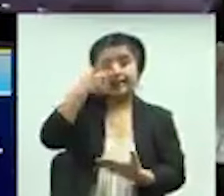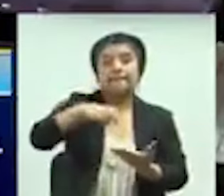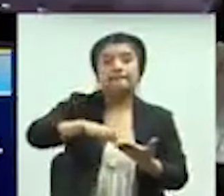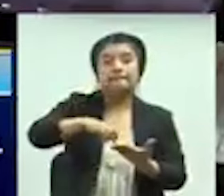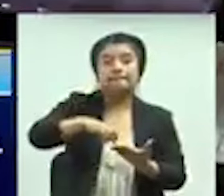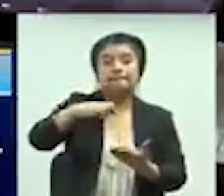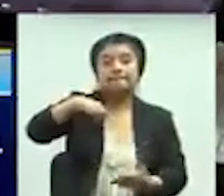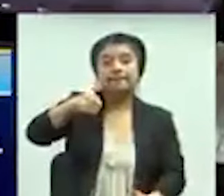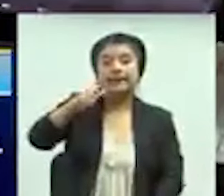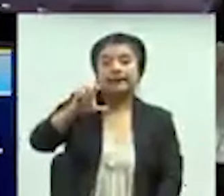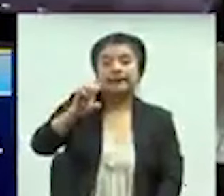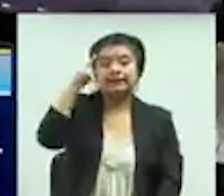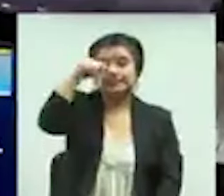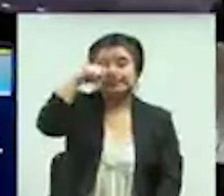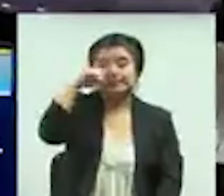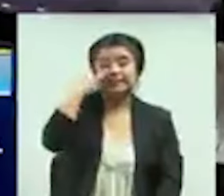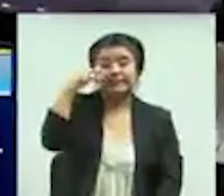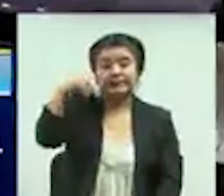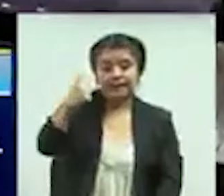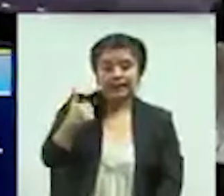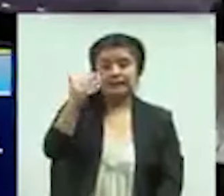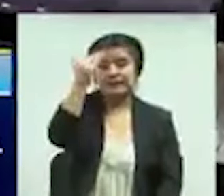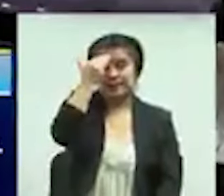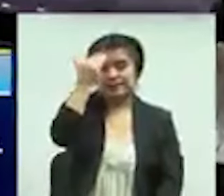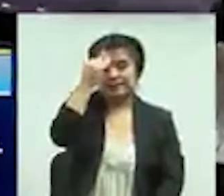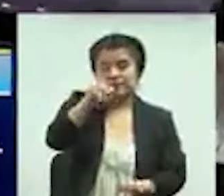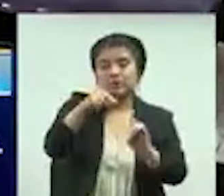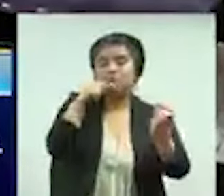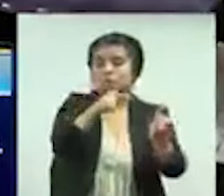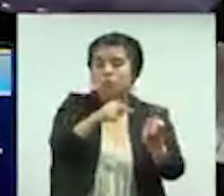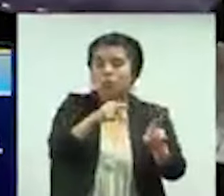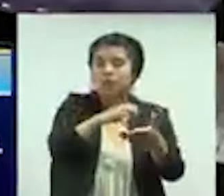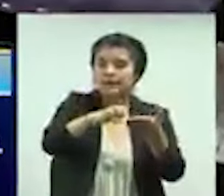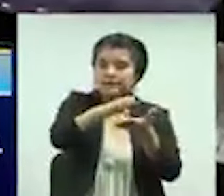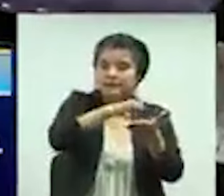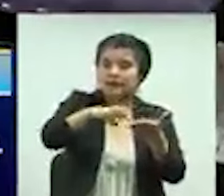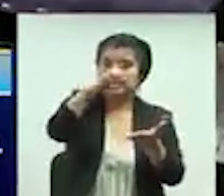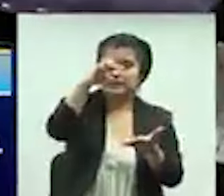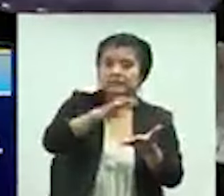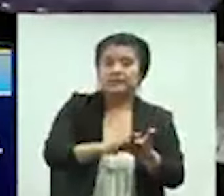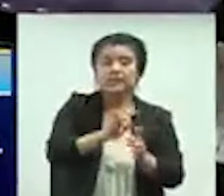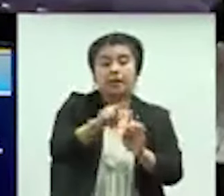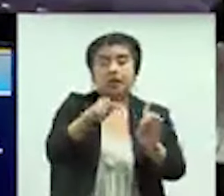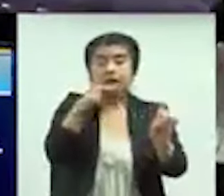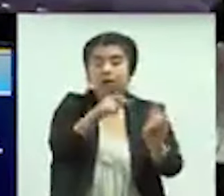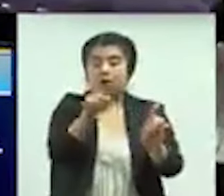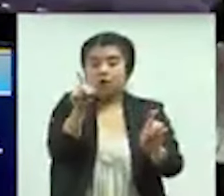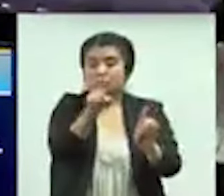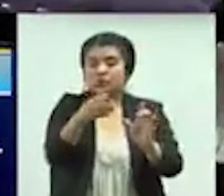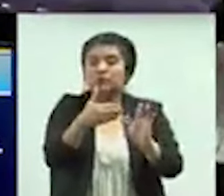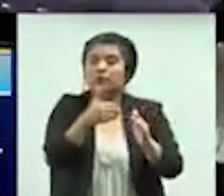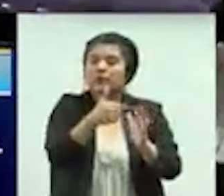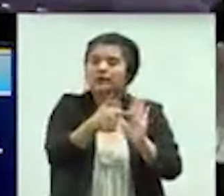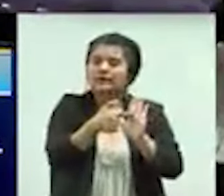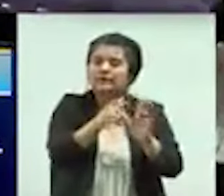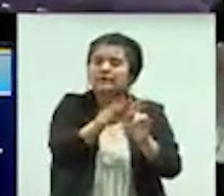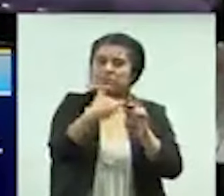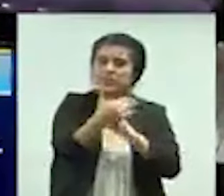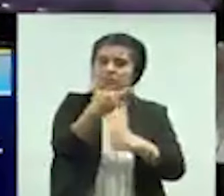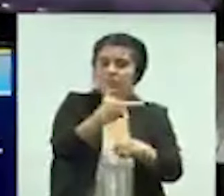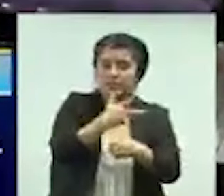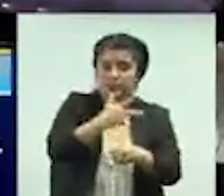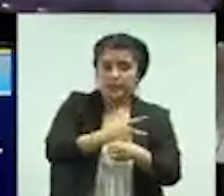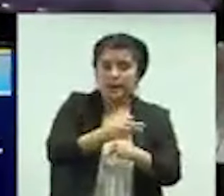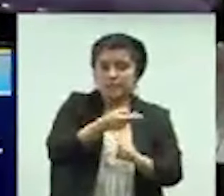es reconocido como Estado. La resolución adoptada no hace referencia a dichos actos. Guatemala en diversas oportunidades